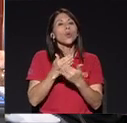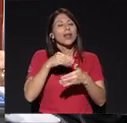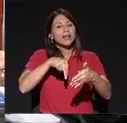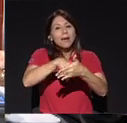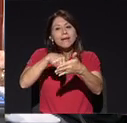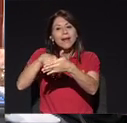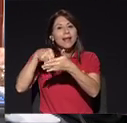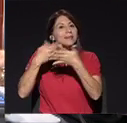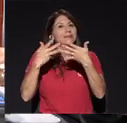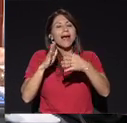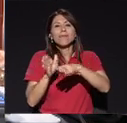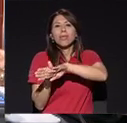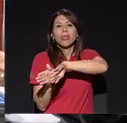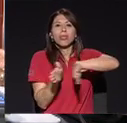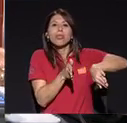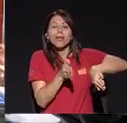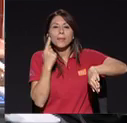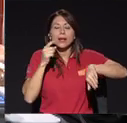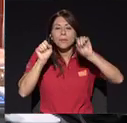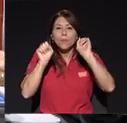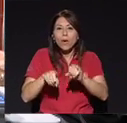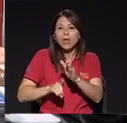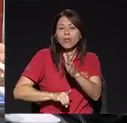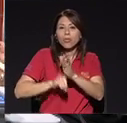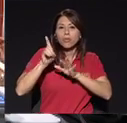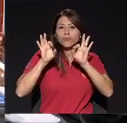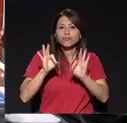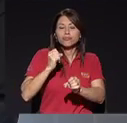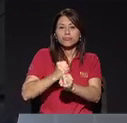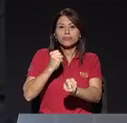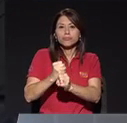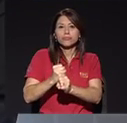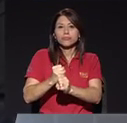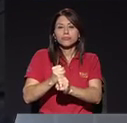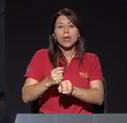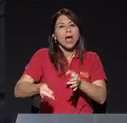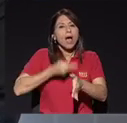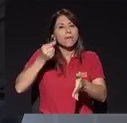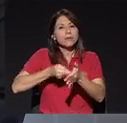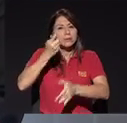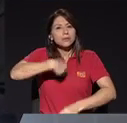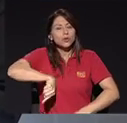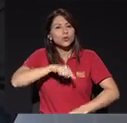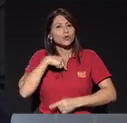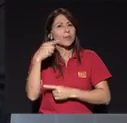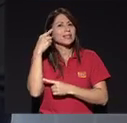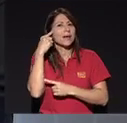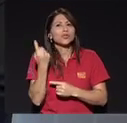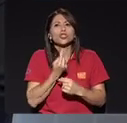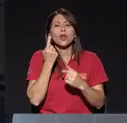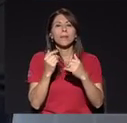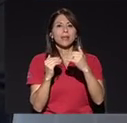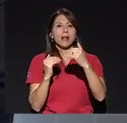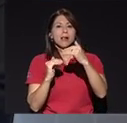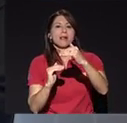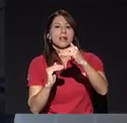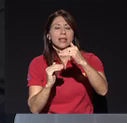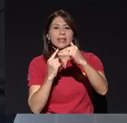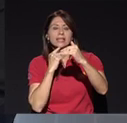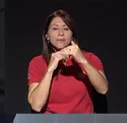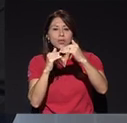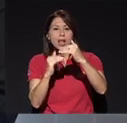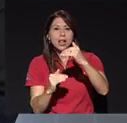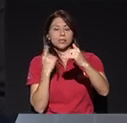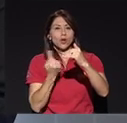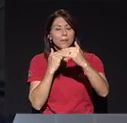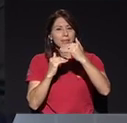pueda desarrollar su profesión plenamente. Entonces, a veces pensamos y lo circunscribimos solo como